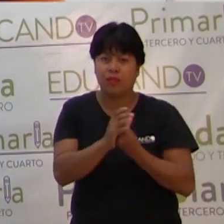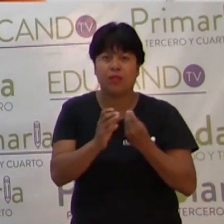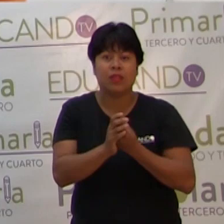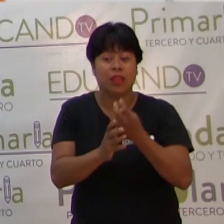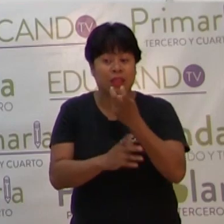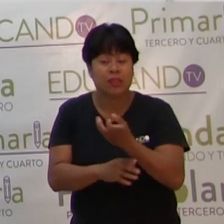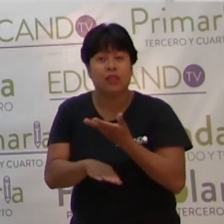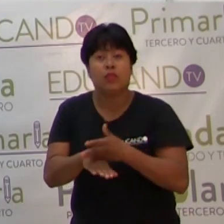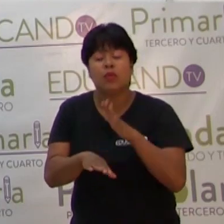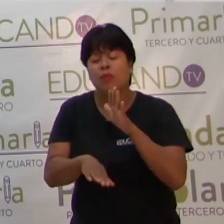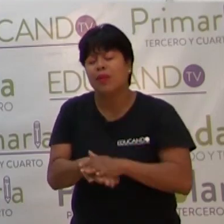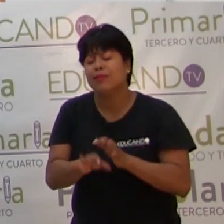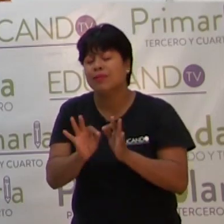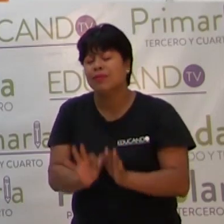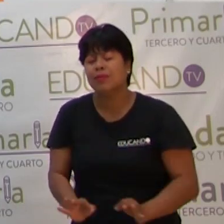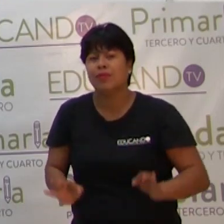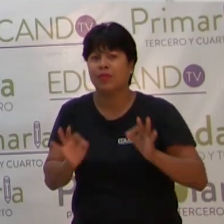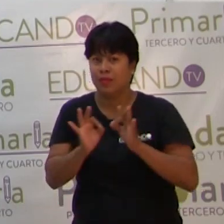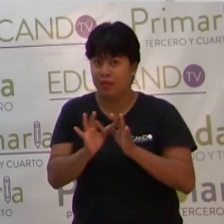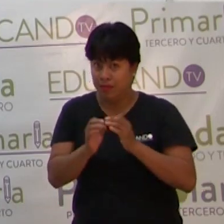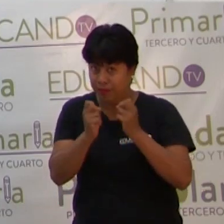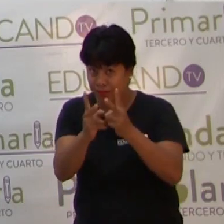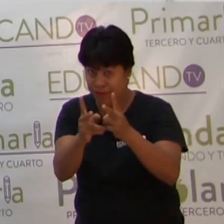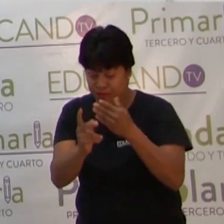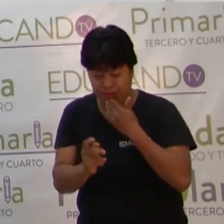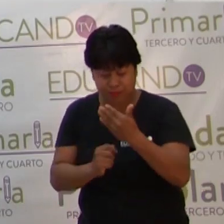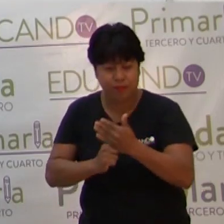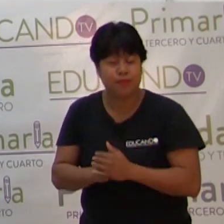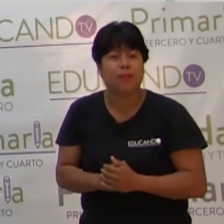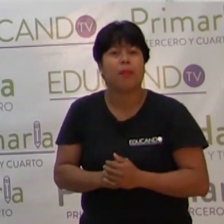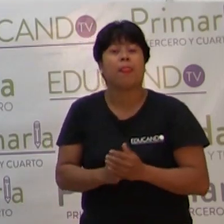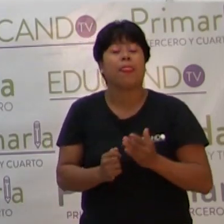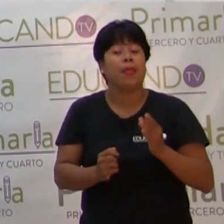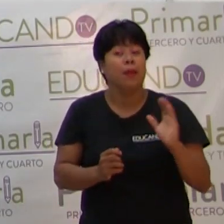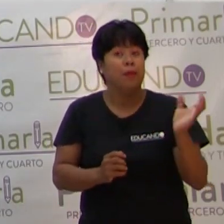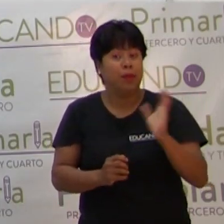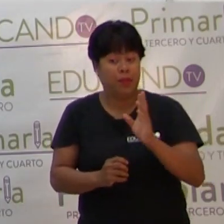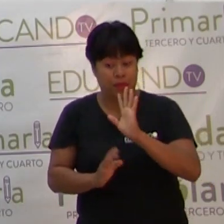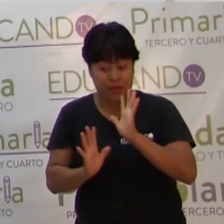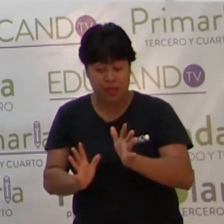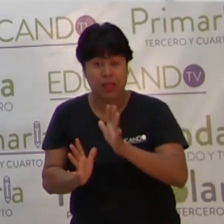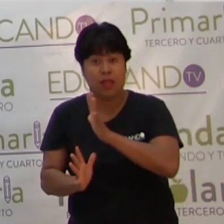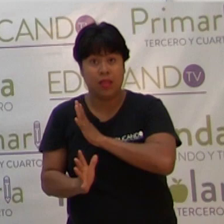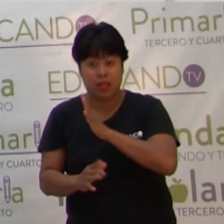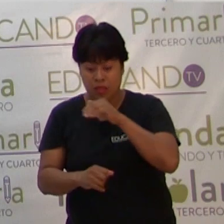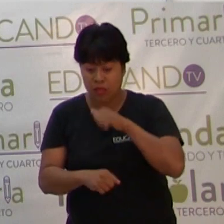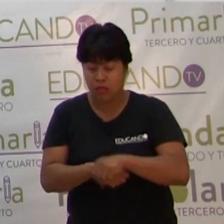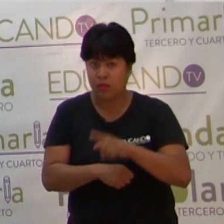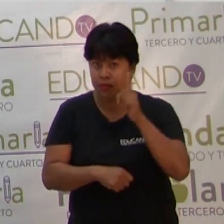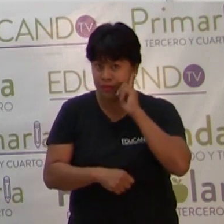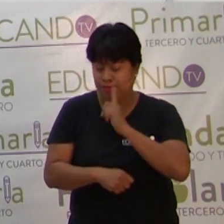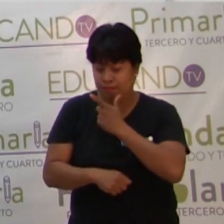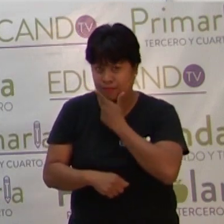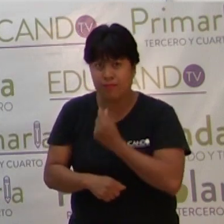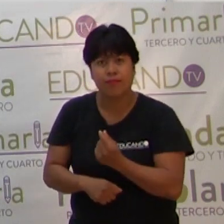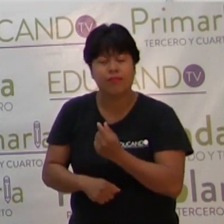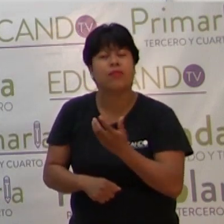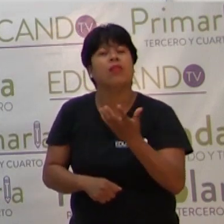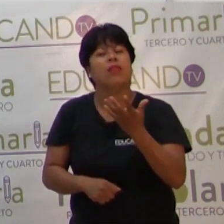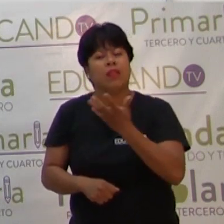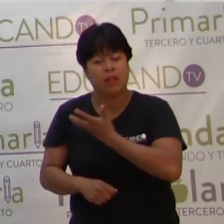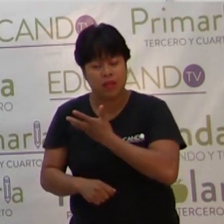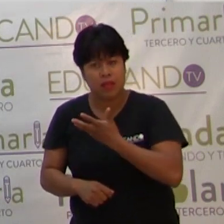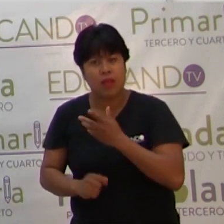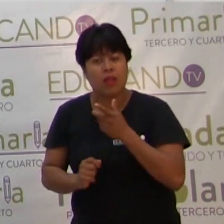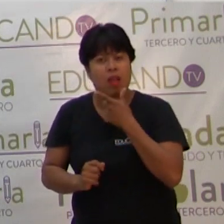más importante. ¿Sale? Bueno, una vez que aparecieron los números, niñas y niños, pues que